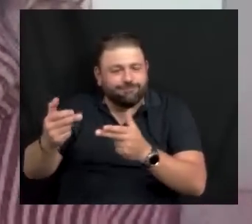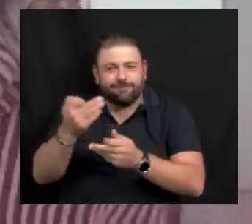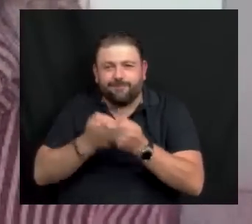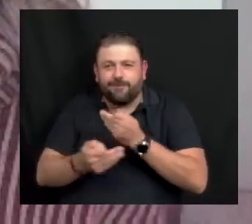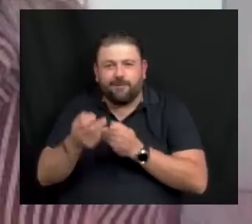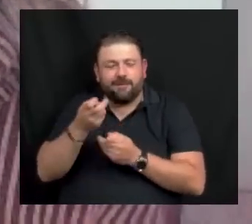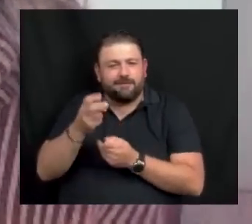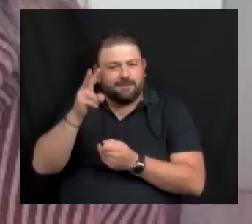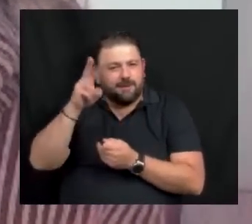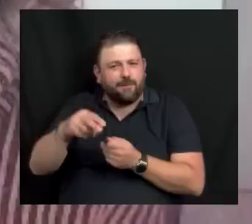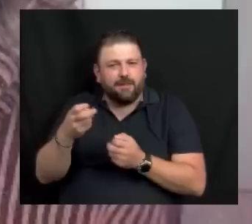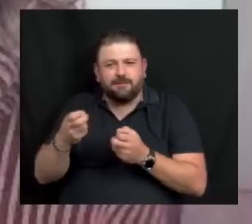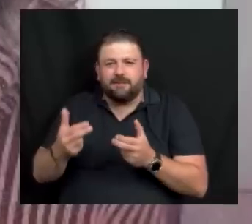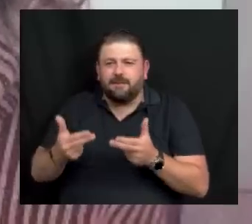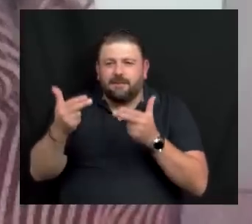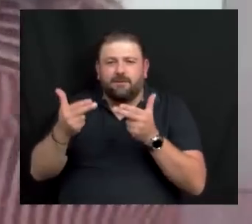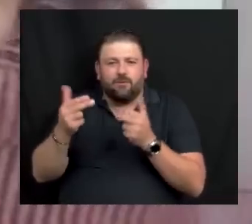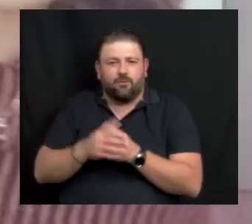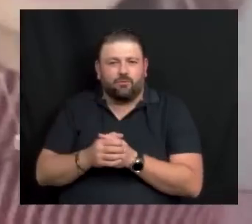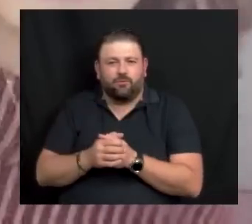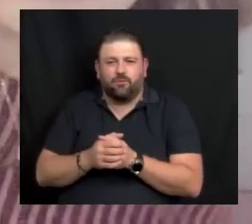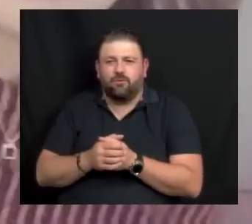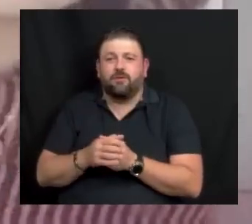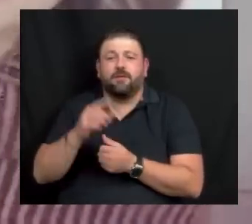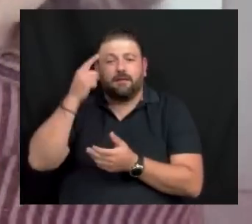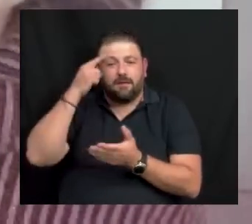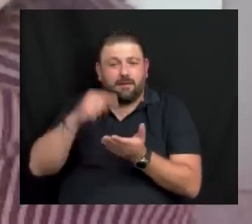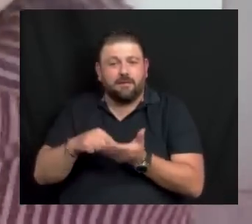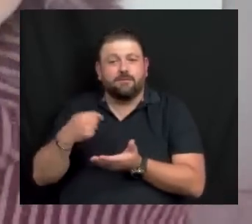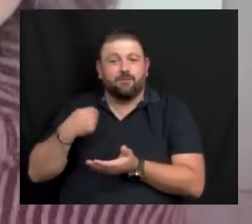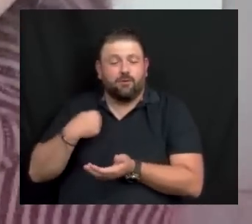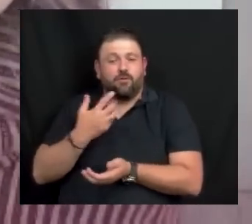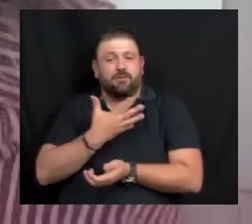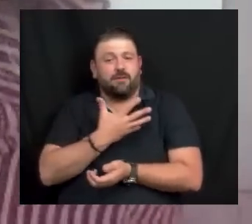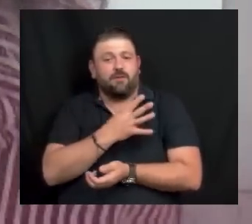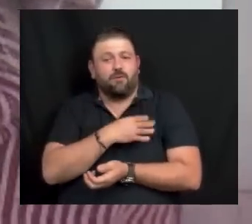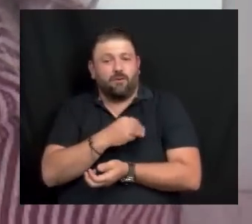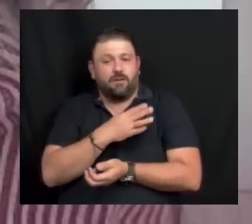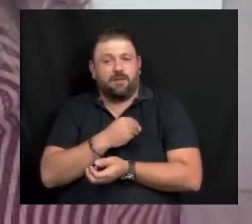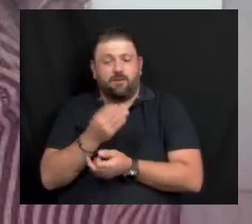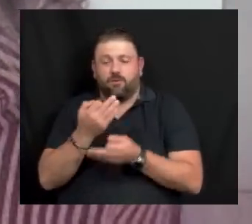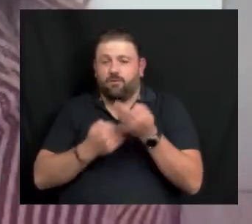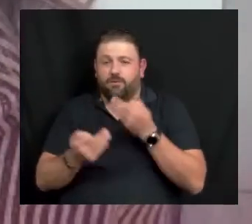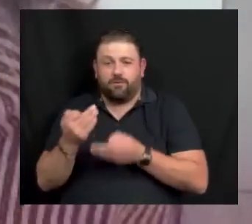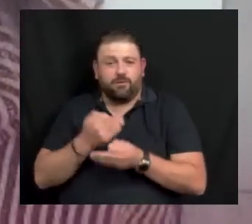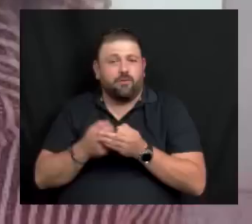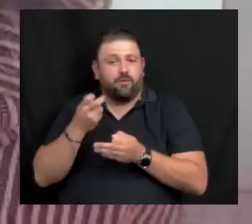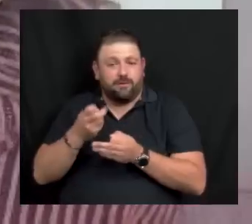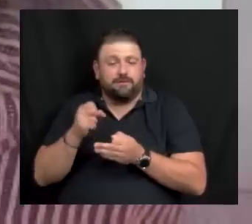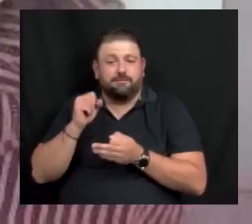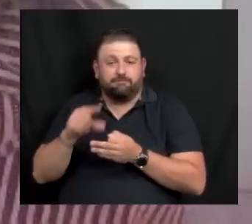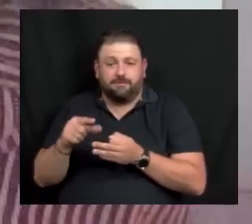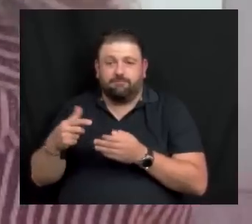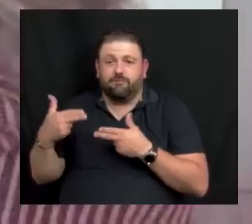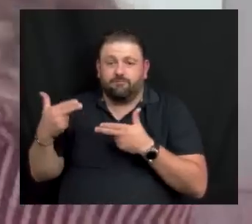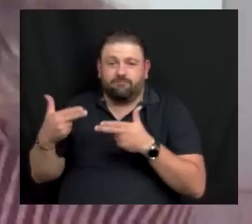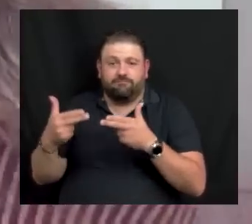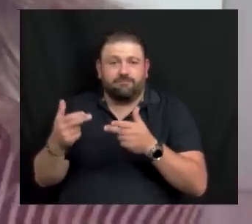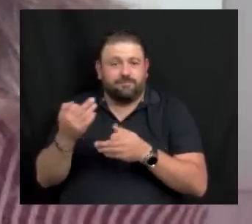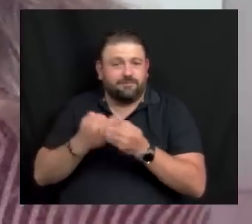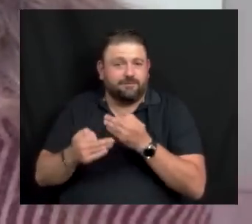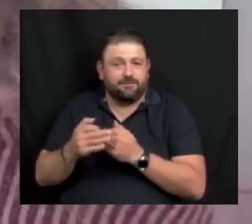en este negocio. ¿Y qué crees? Yo tengo hijos y yo estoy formando la parte generacional de mis futuras